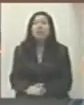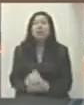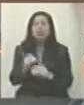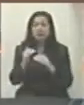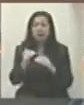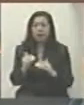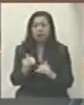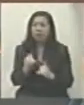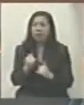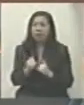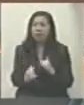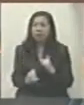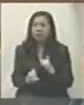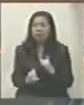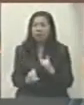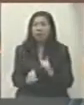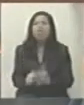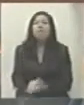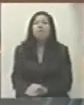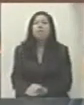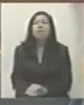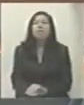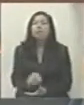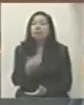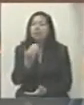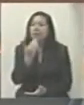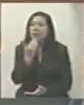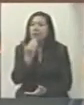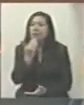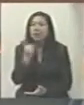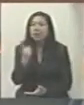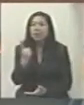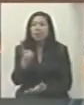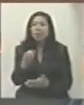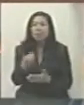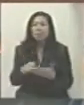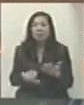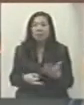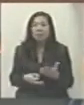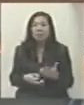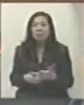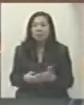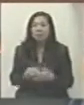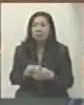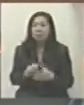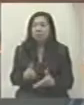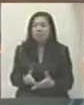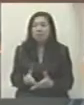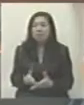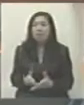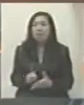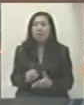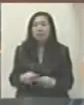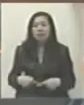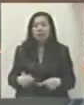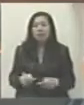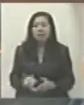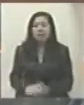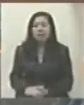orden final lo va a establecer ¿quién? Cada pliego, con un amplísimo rango de